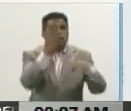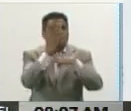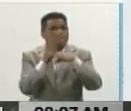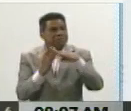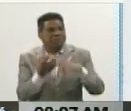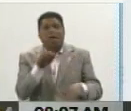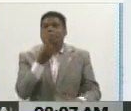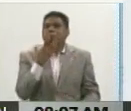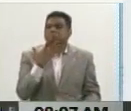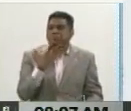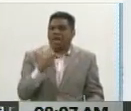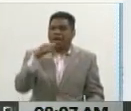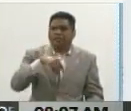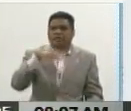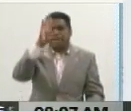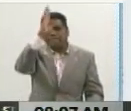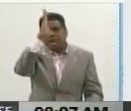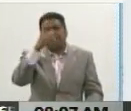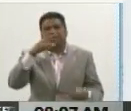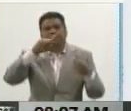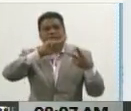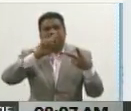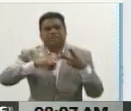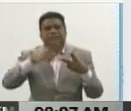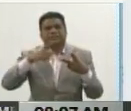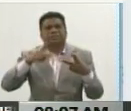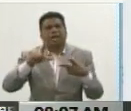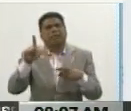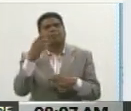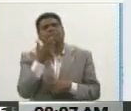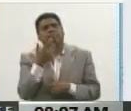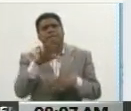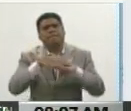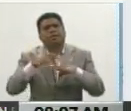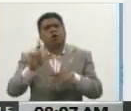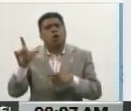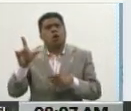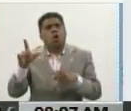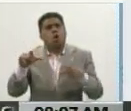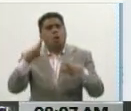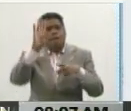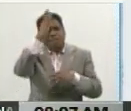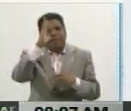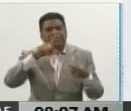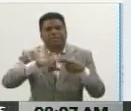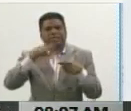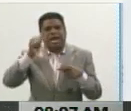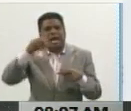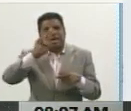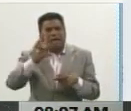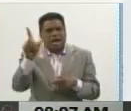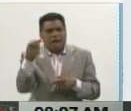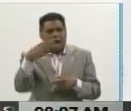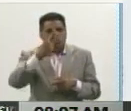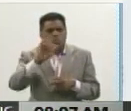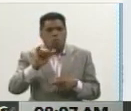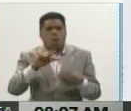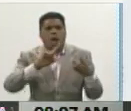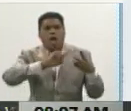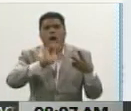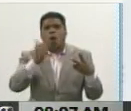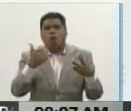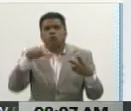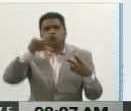en Barinas, en Lara, Barinas, en Aragua, en Distrito Capital, hoy en Macarao se está